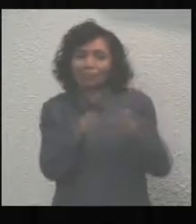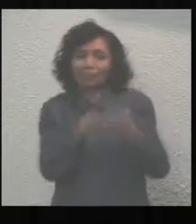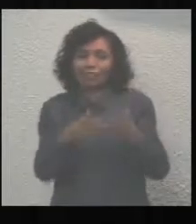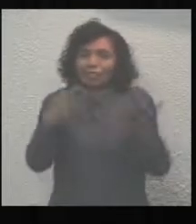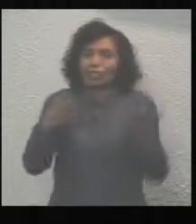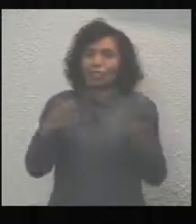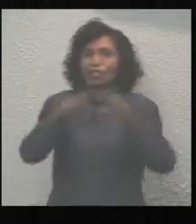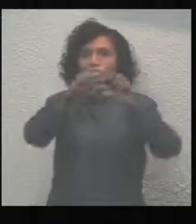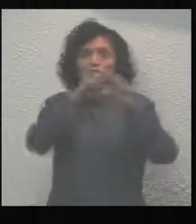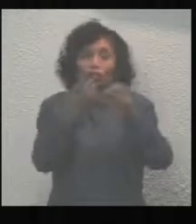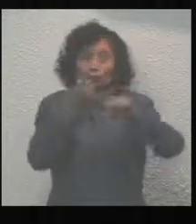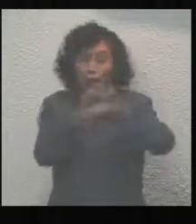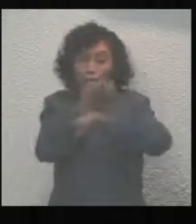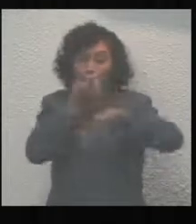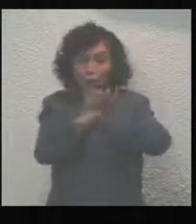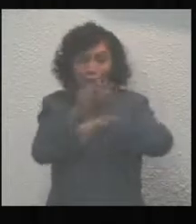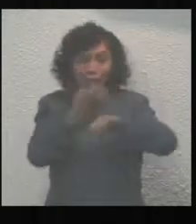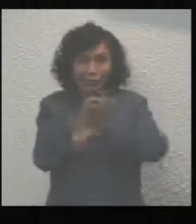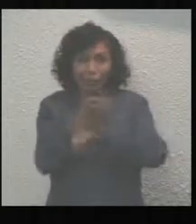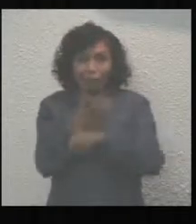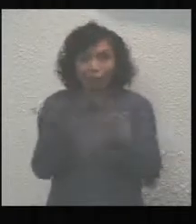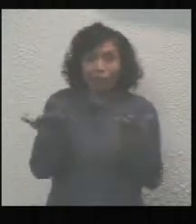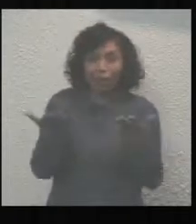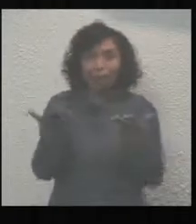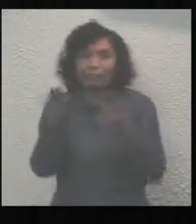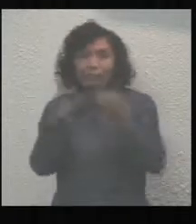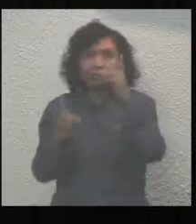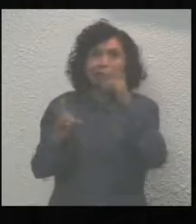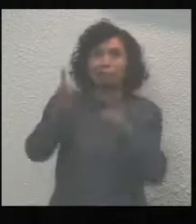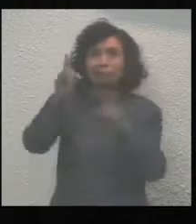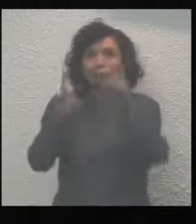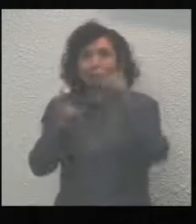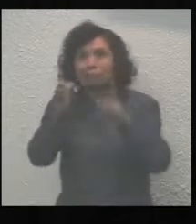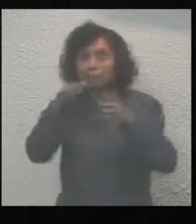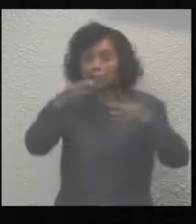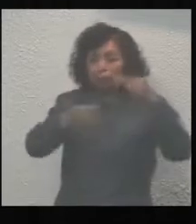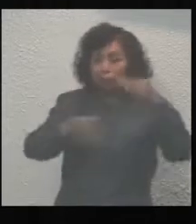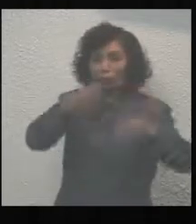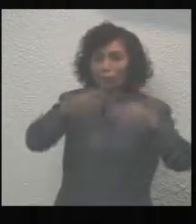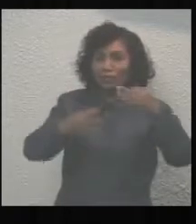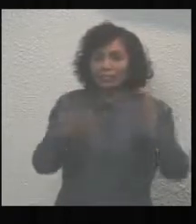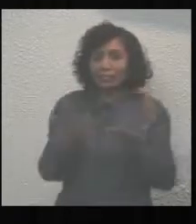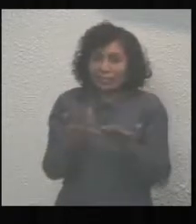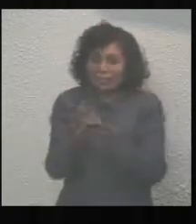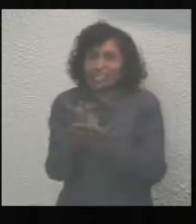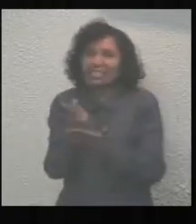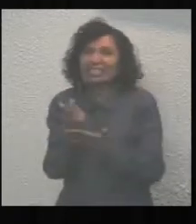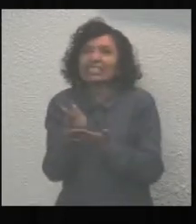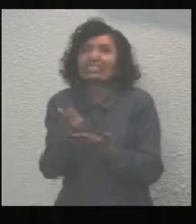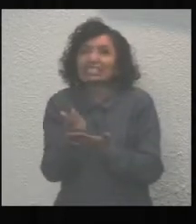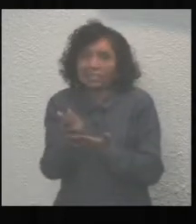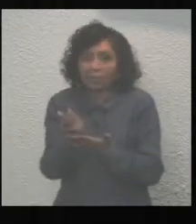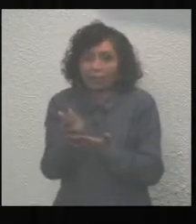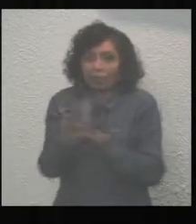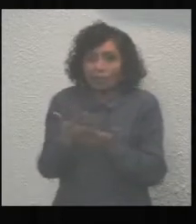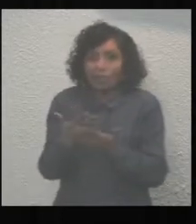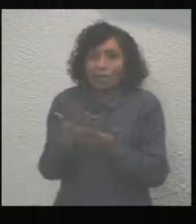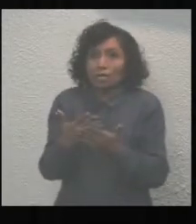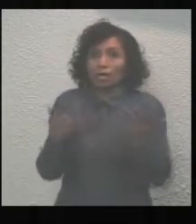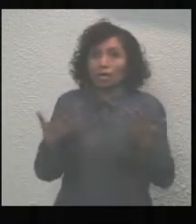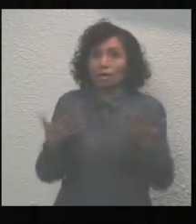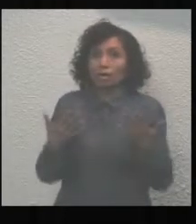y ancho de todo el estado la incertidumbre jurídica y la abrumadora deuda pública que al término del segundo